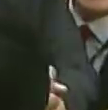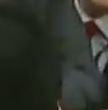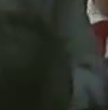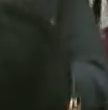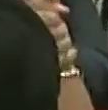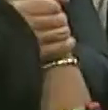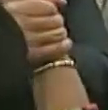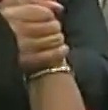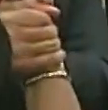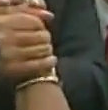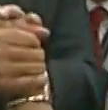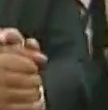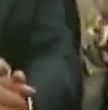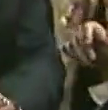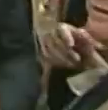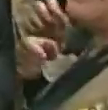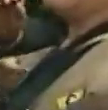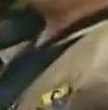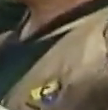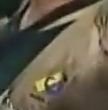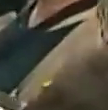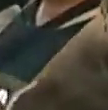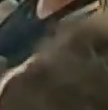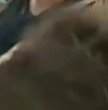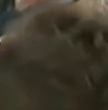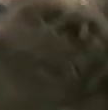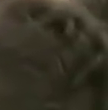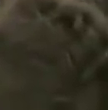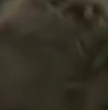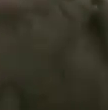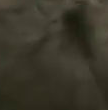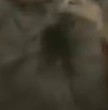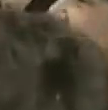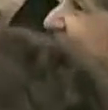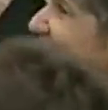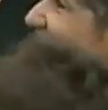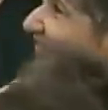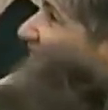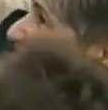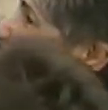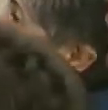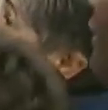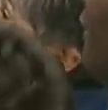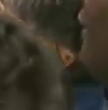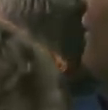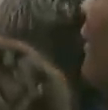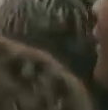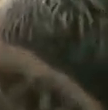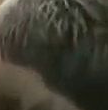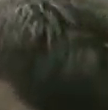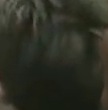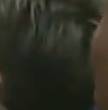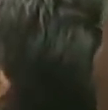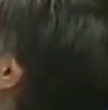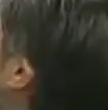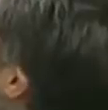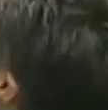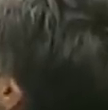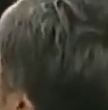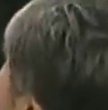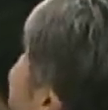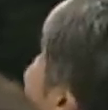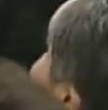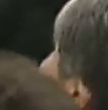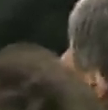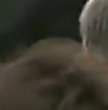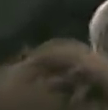Revolución Bolivariana en casi todos los comicios que se han desarrollado en nuestro país. Igualmente precisó